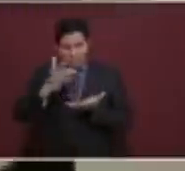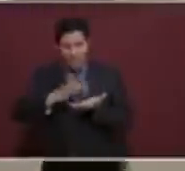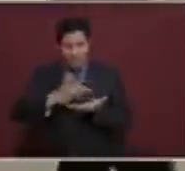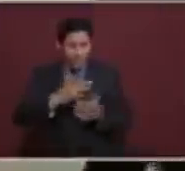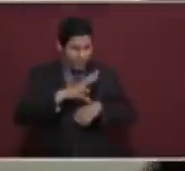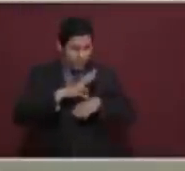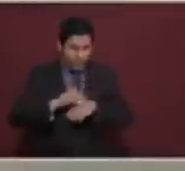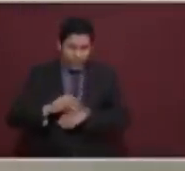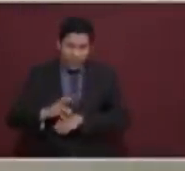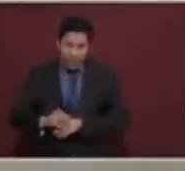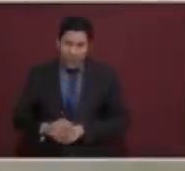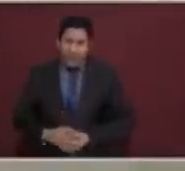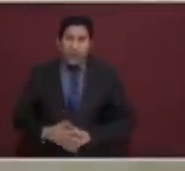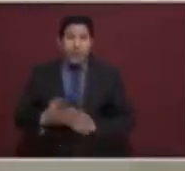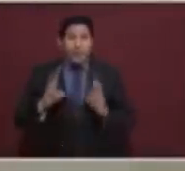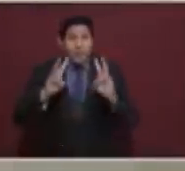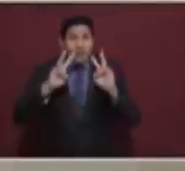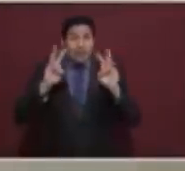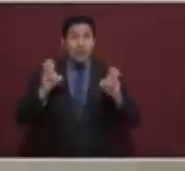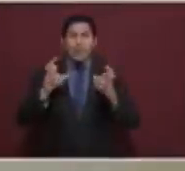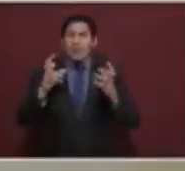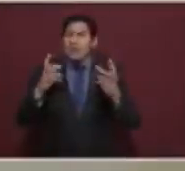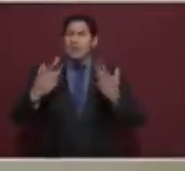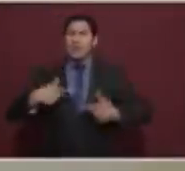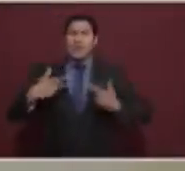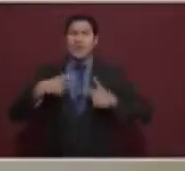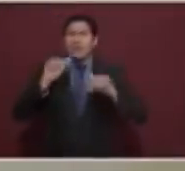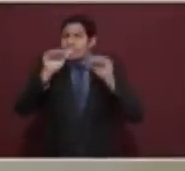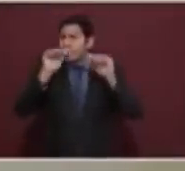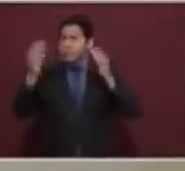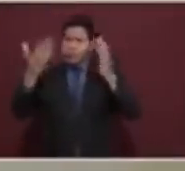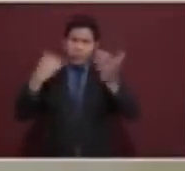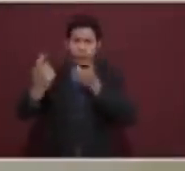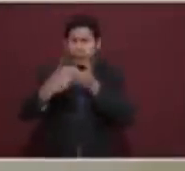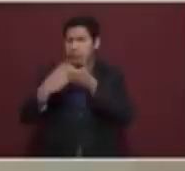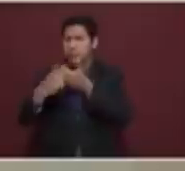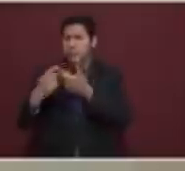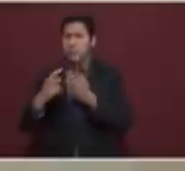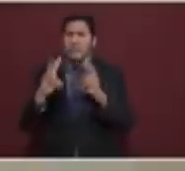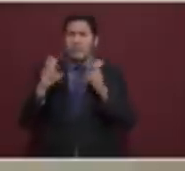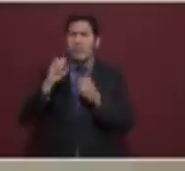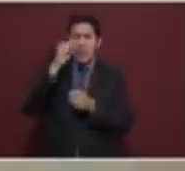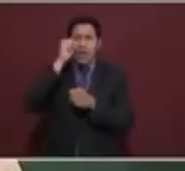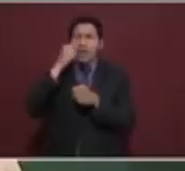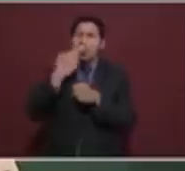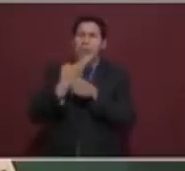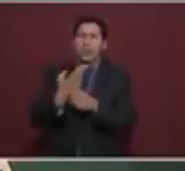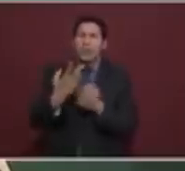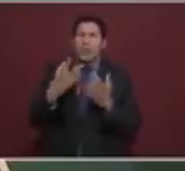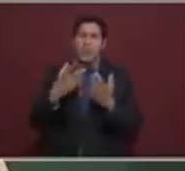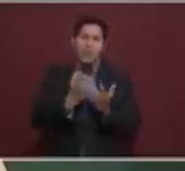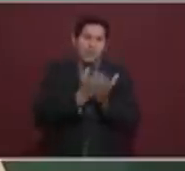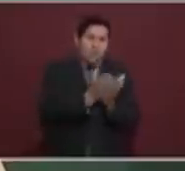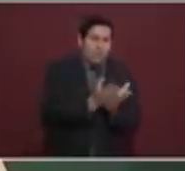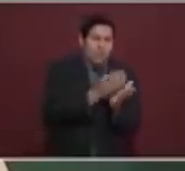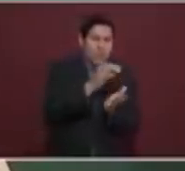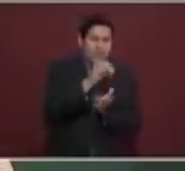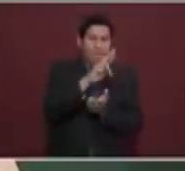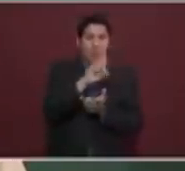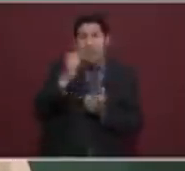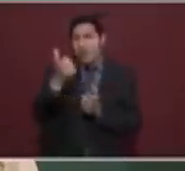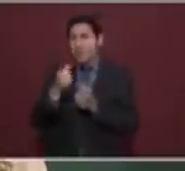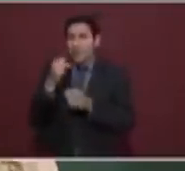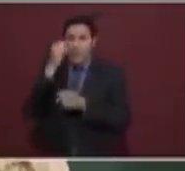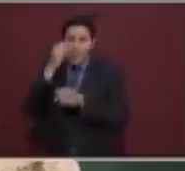en el tema de reclutamiento tanto la secretaria de marina como la secretaría de la defensa ya tenemos